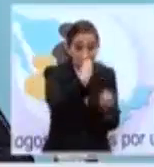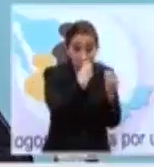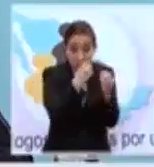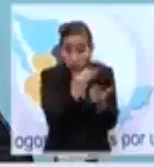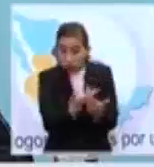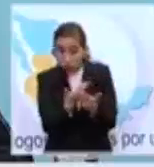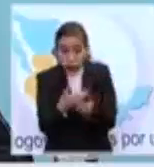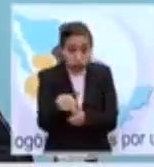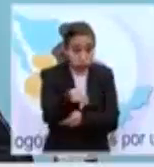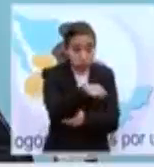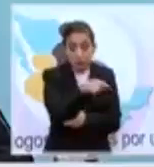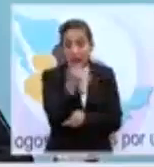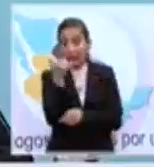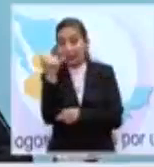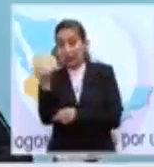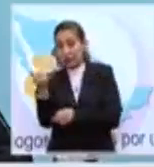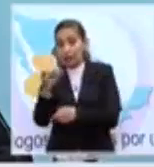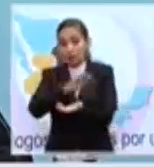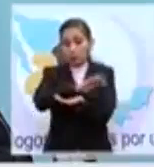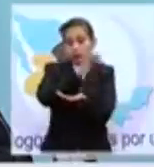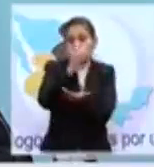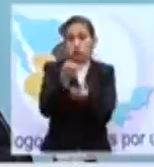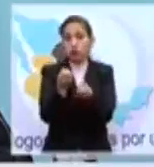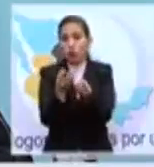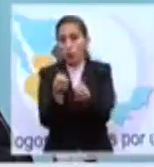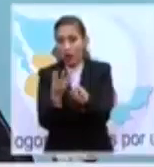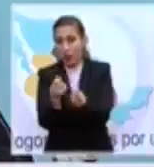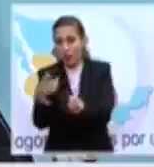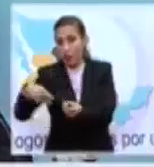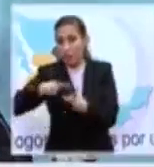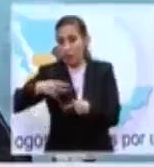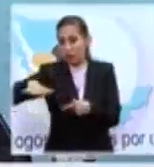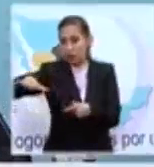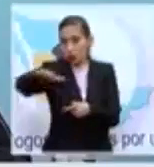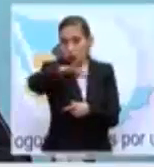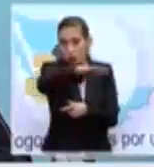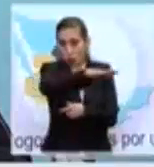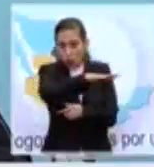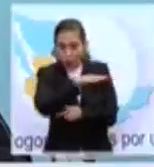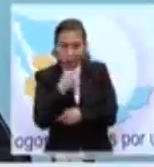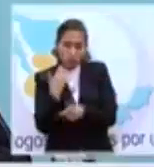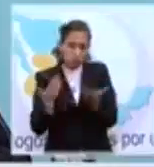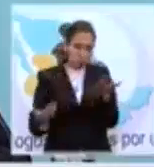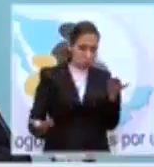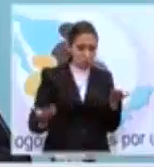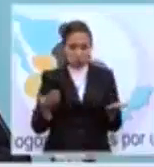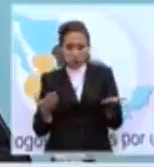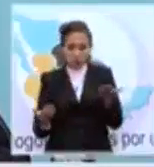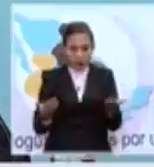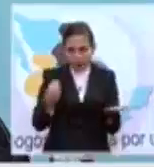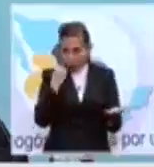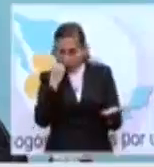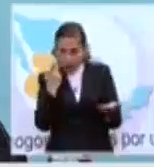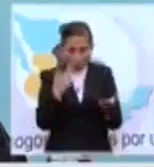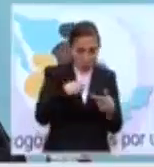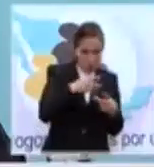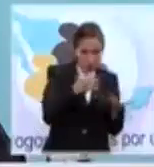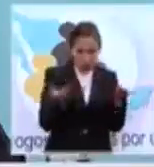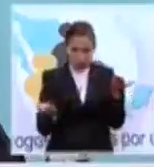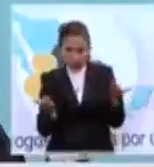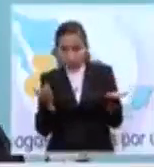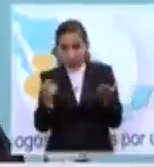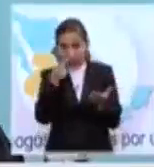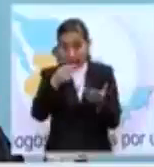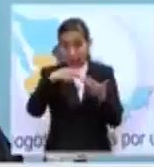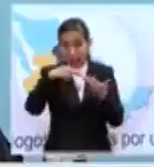y la cantidad, digamos, de personas que hay, pues existe en